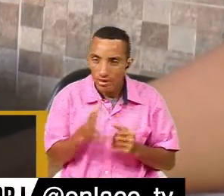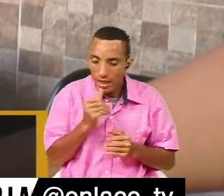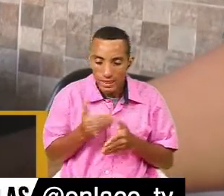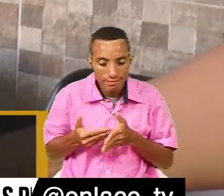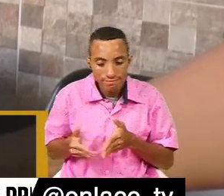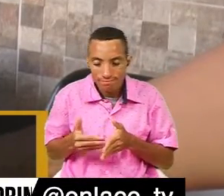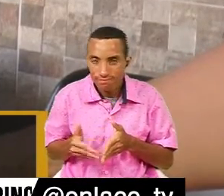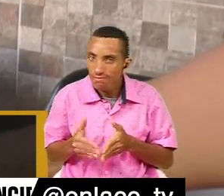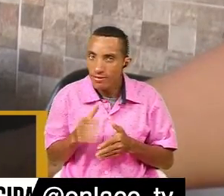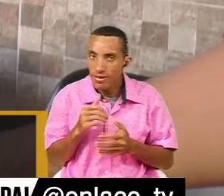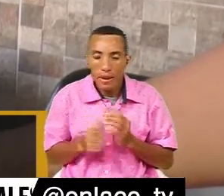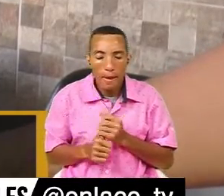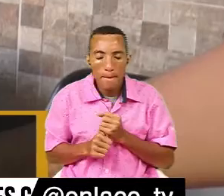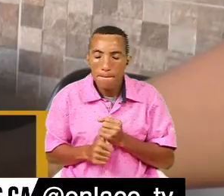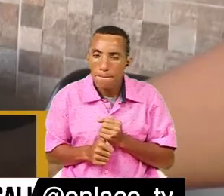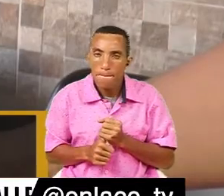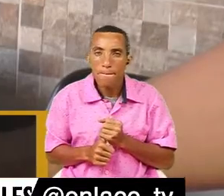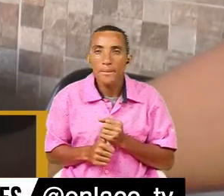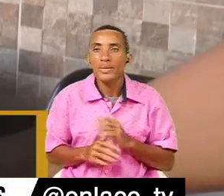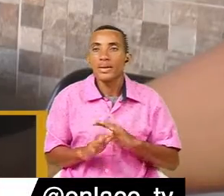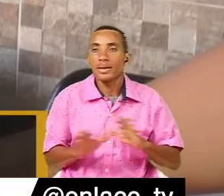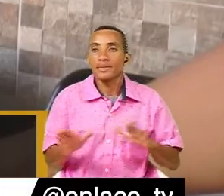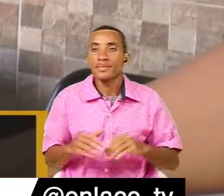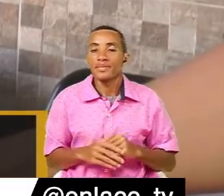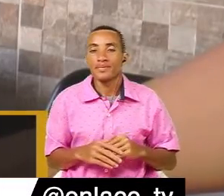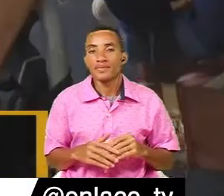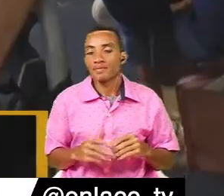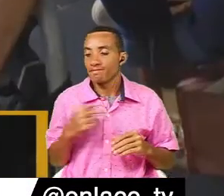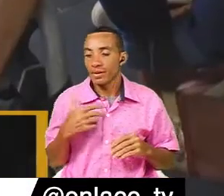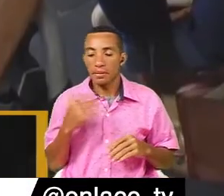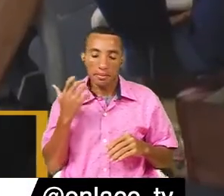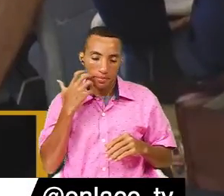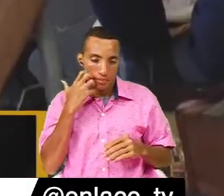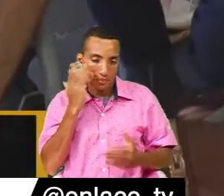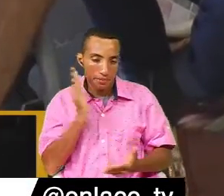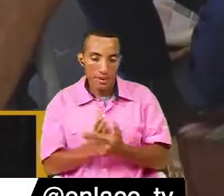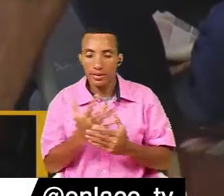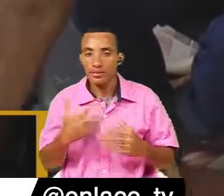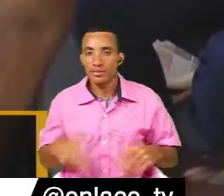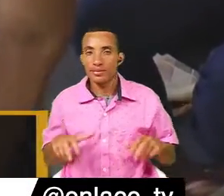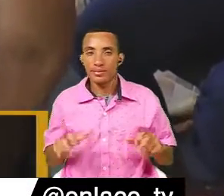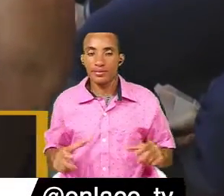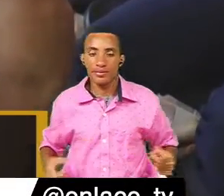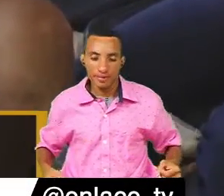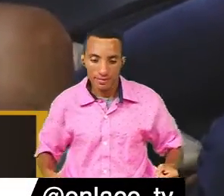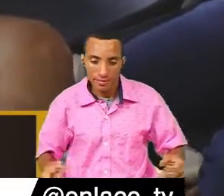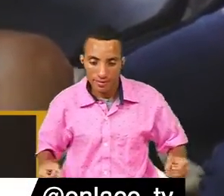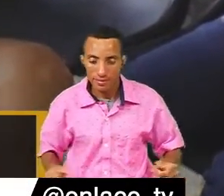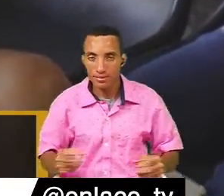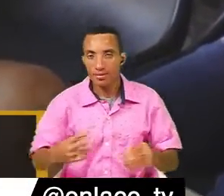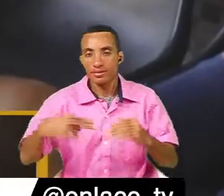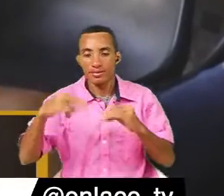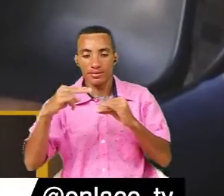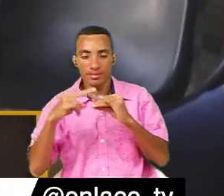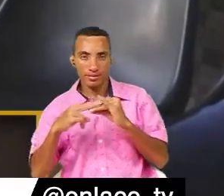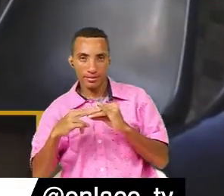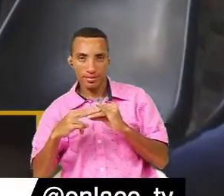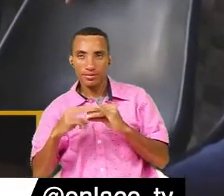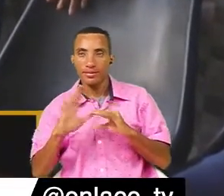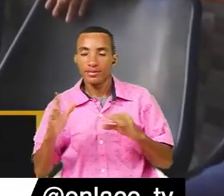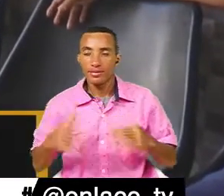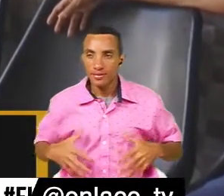Entonces, y me redujo a una silla de ruedas y a una cama. La enfermedad afectó su sistema digestivo, riñones